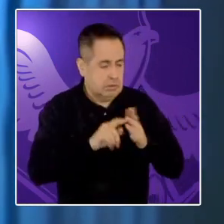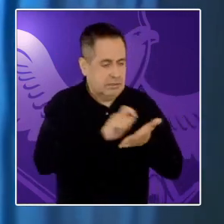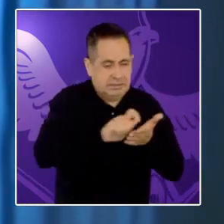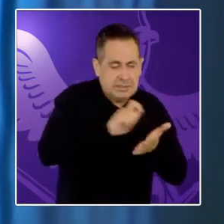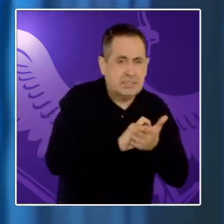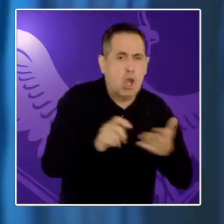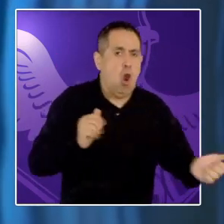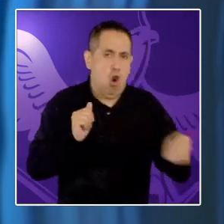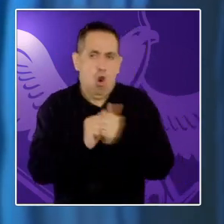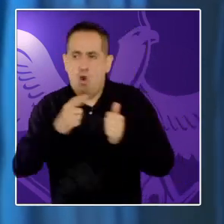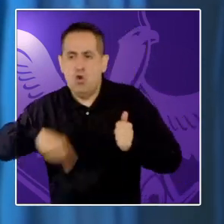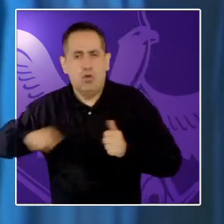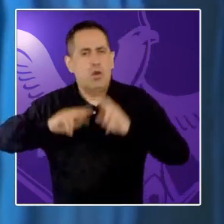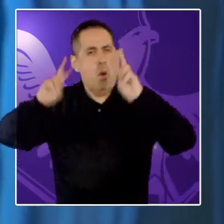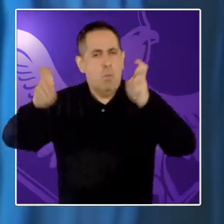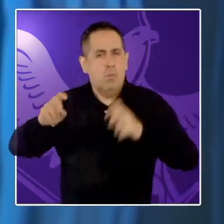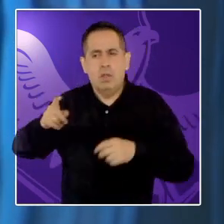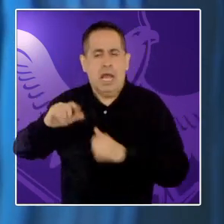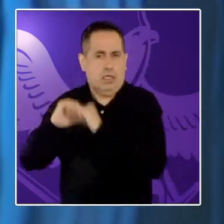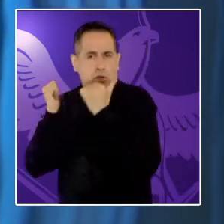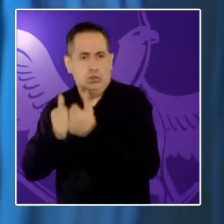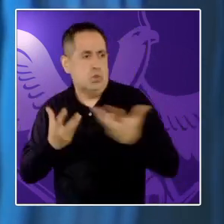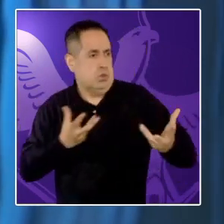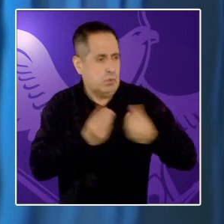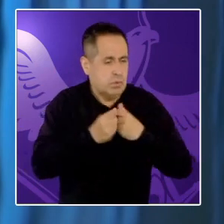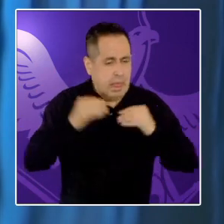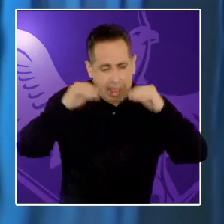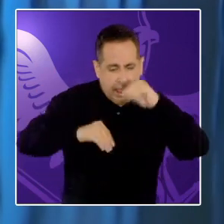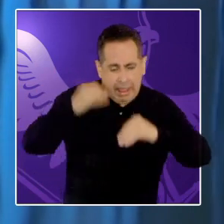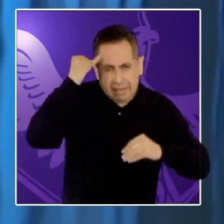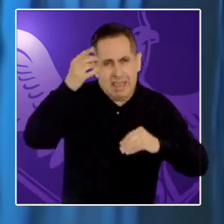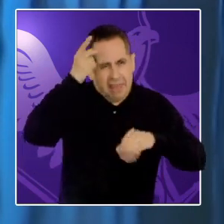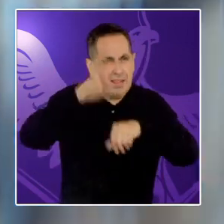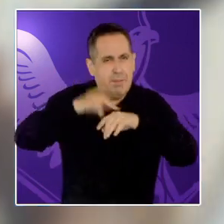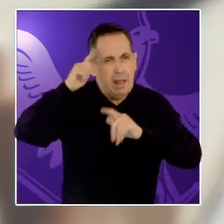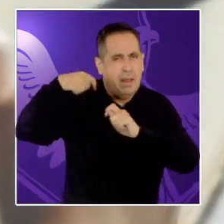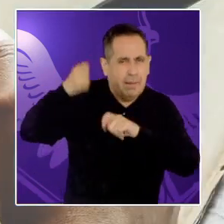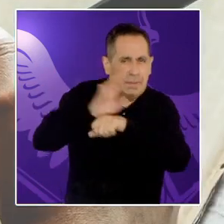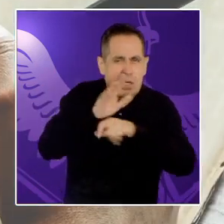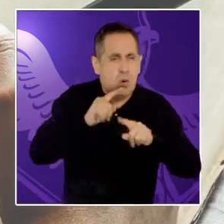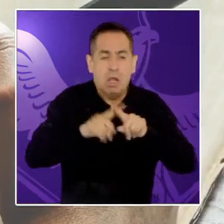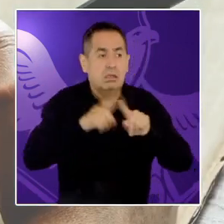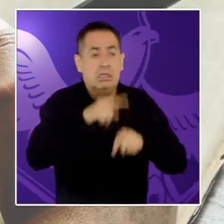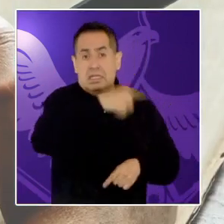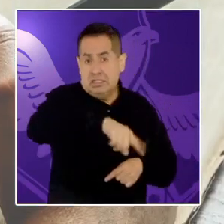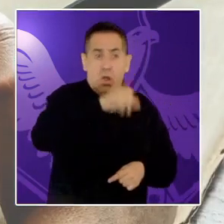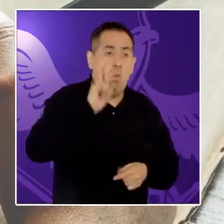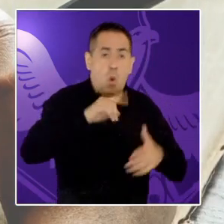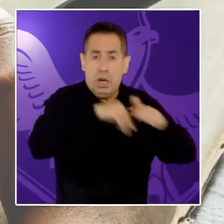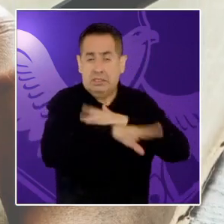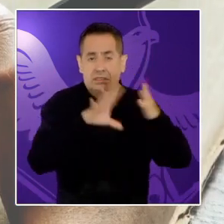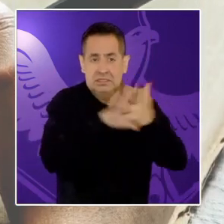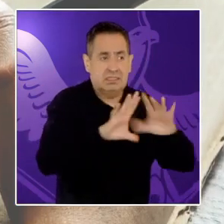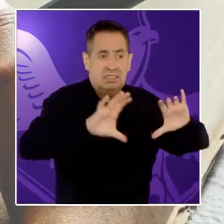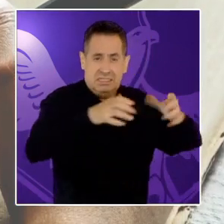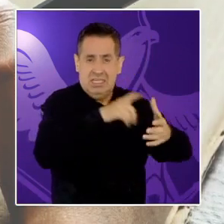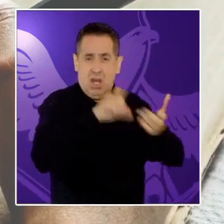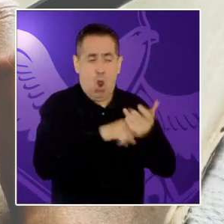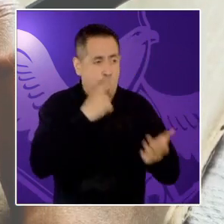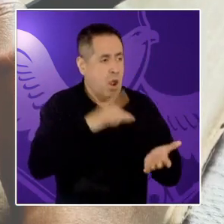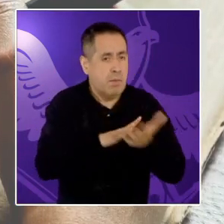ellas han construido revistas, fanzines y cortometrajes con nosotras, con Mujeres en Espiral. Esas mujeres ambulantes en el espacio